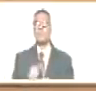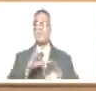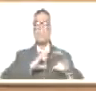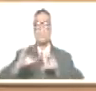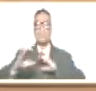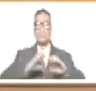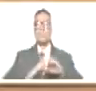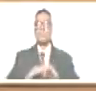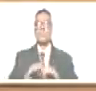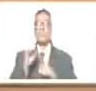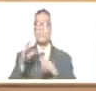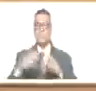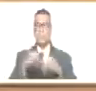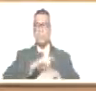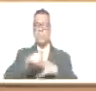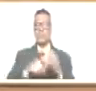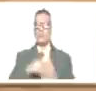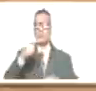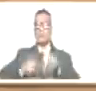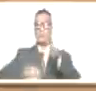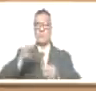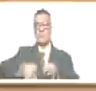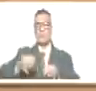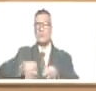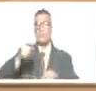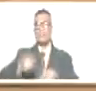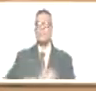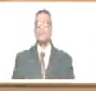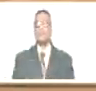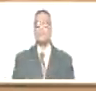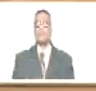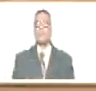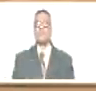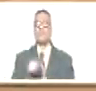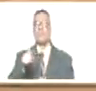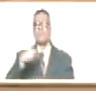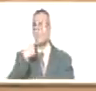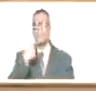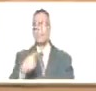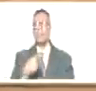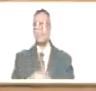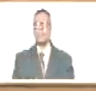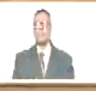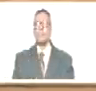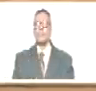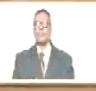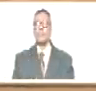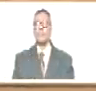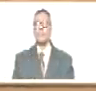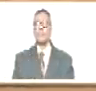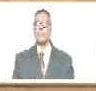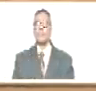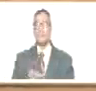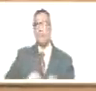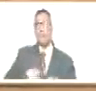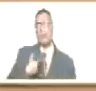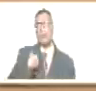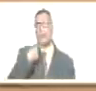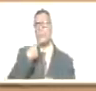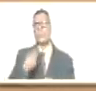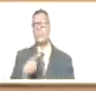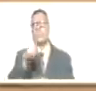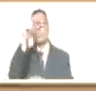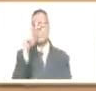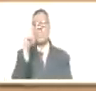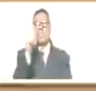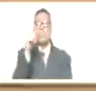Sala Plena del Tribunal Supremo de Justicia señalando que podría un diputado